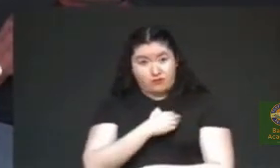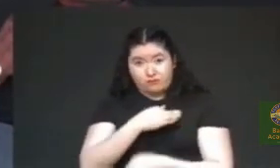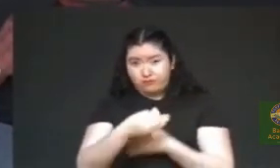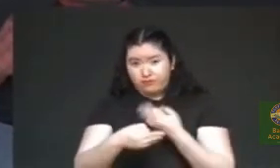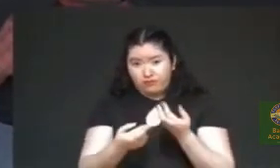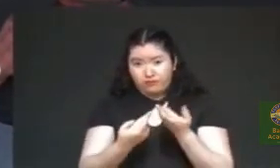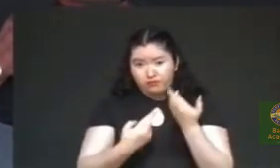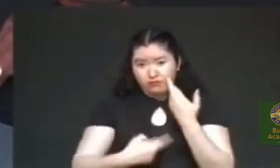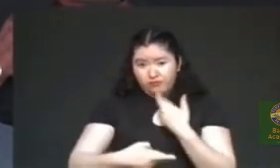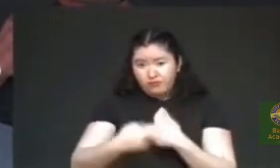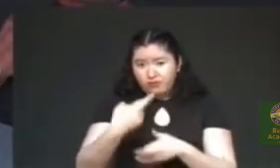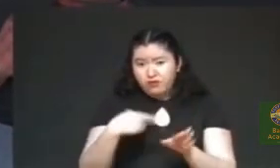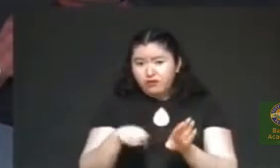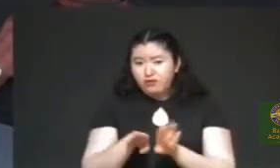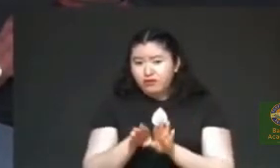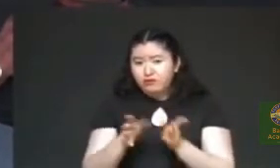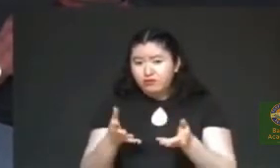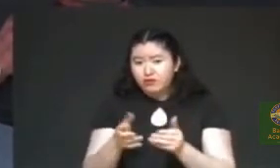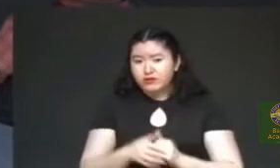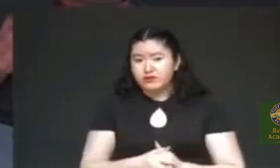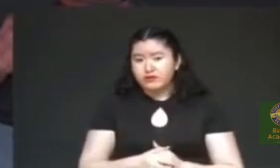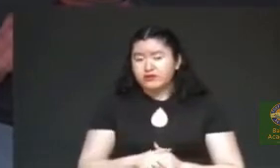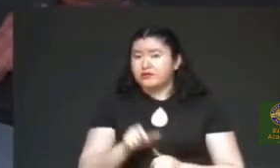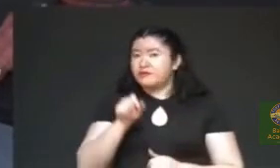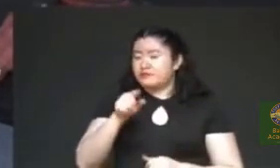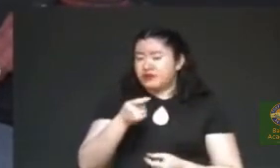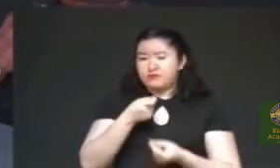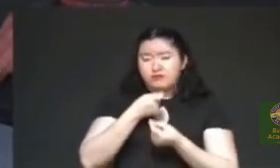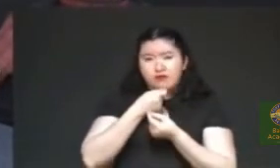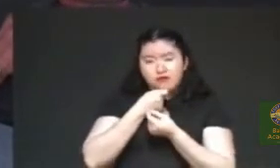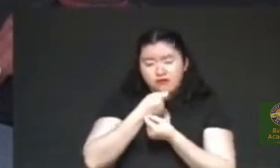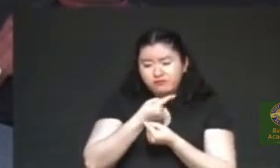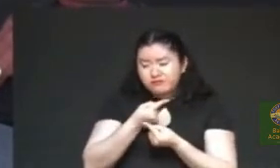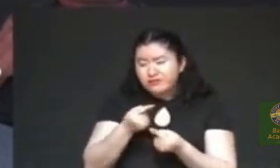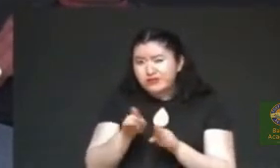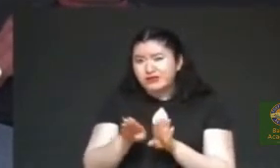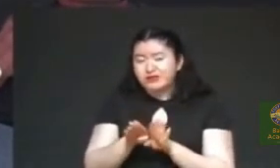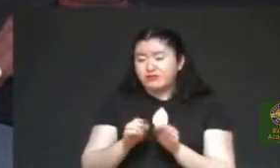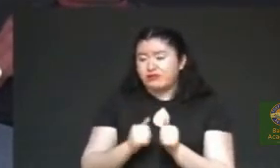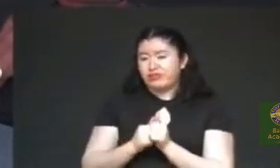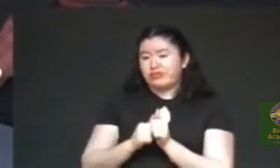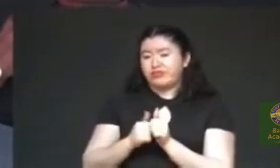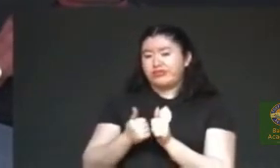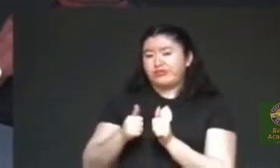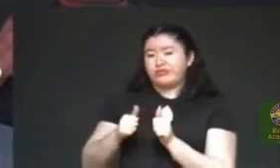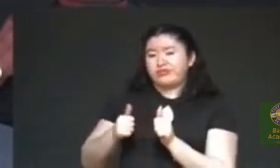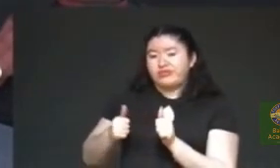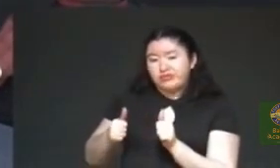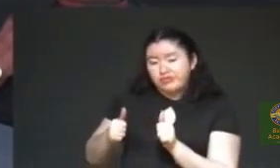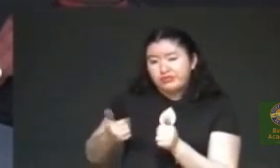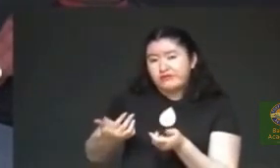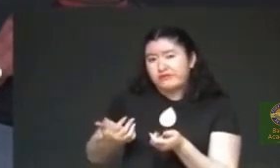porque va a haber niños que se van a quedar rezagados en educación por no asistir a los planteles?